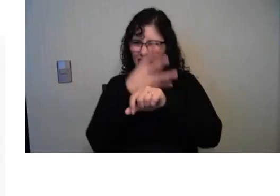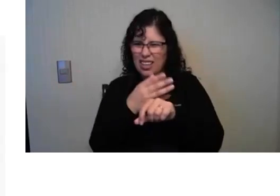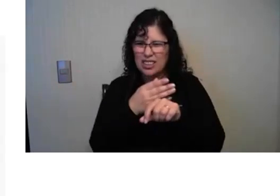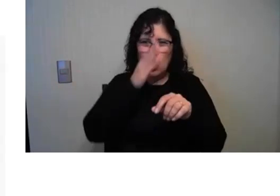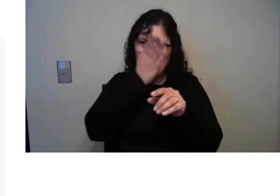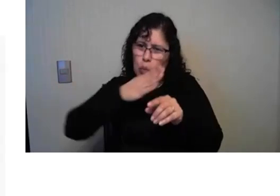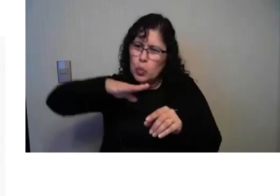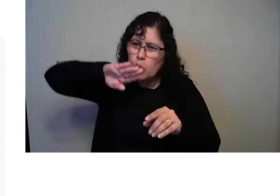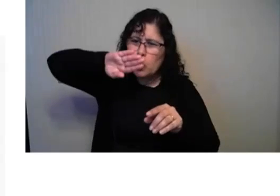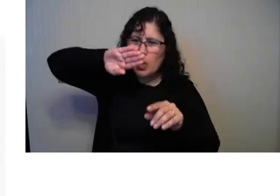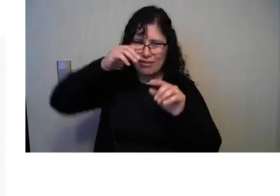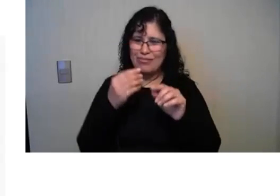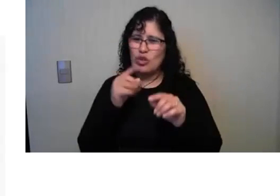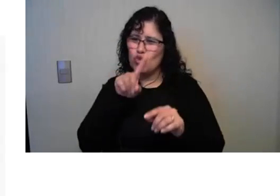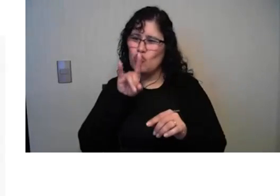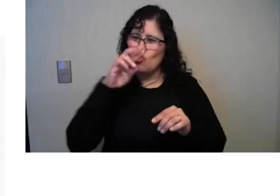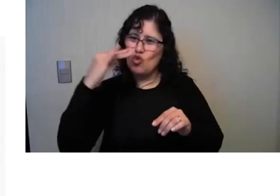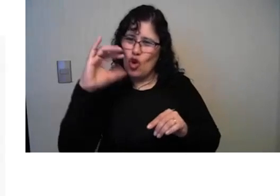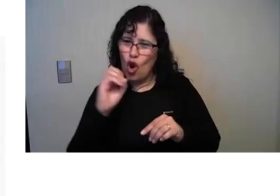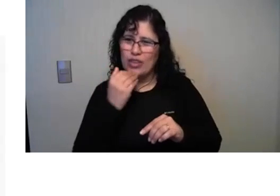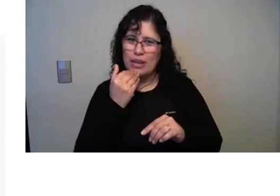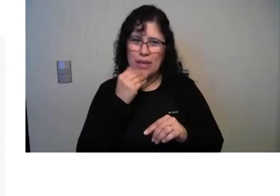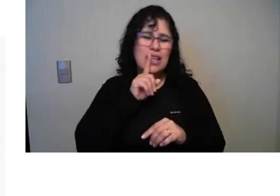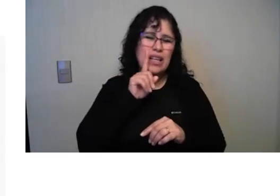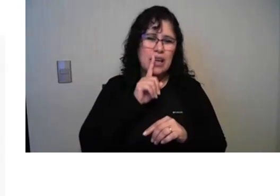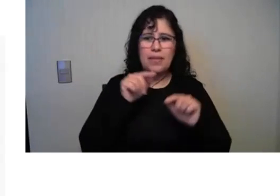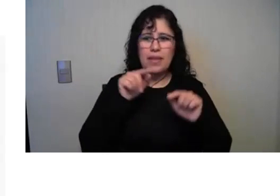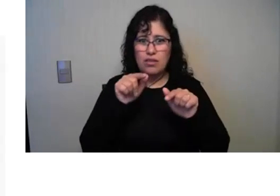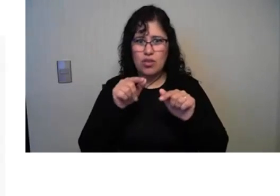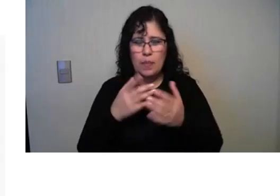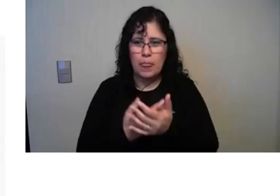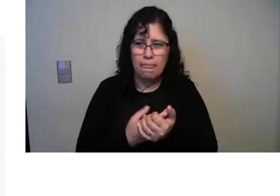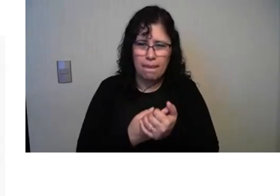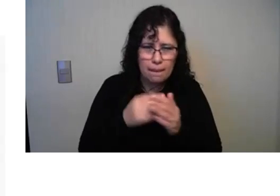¿cierto? Que forman parte de la descripción